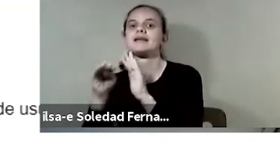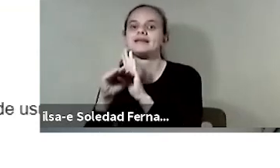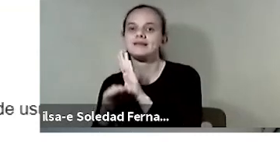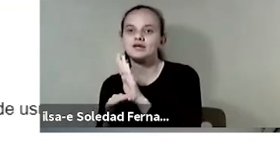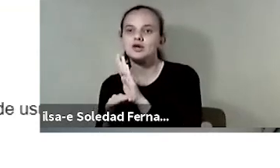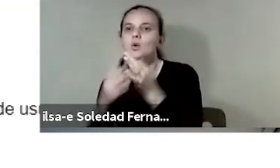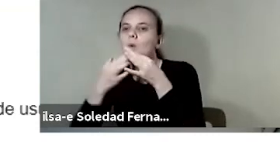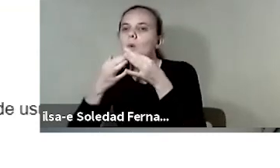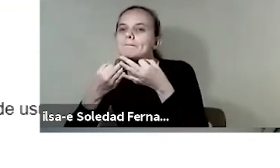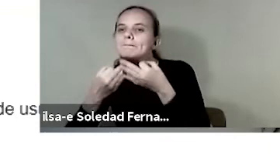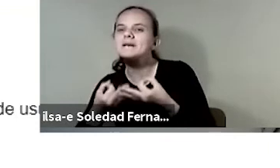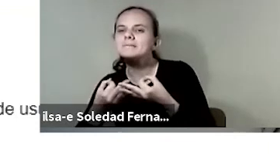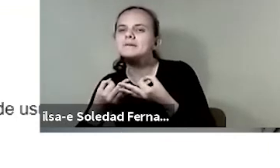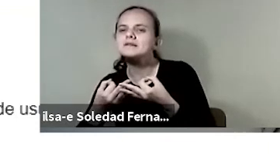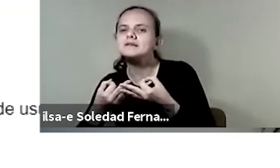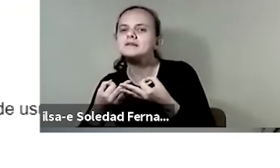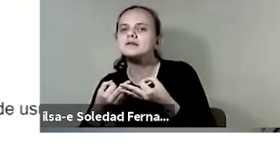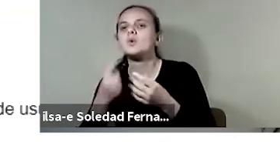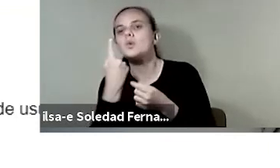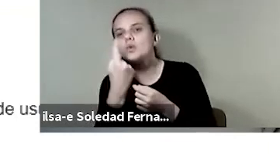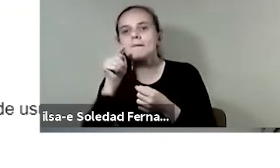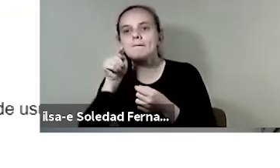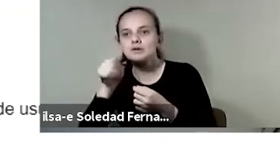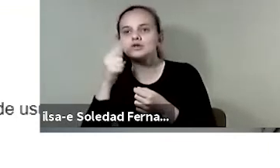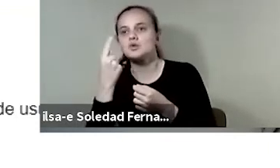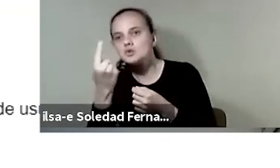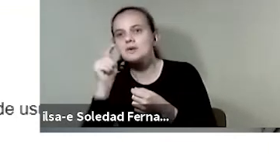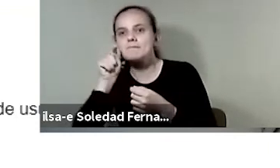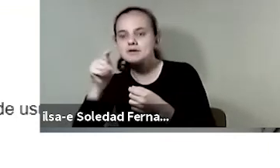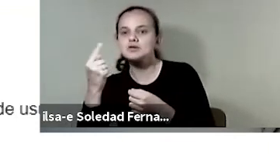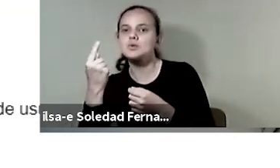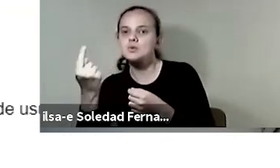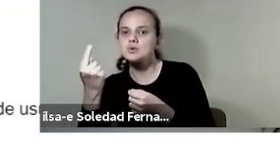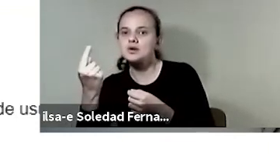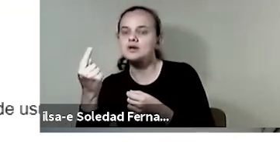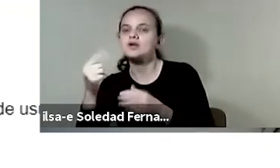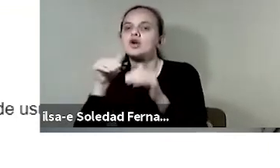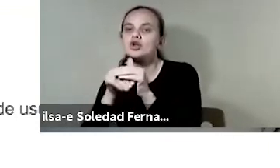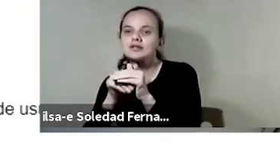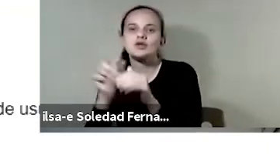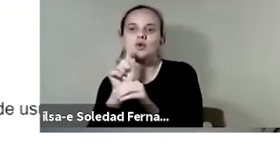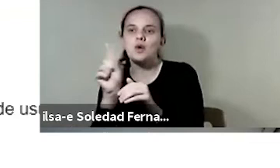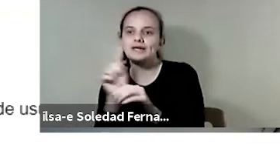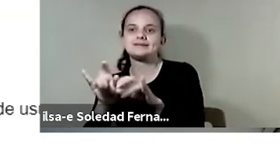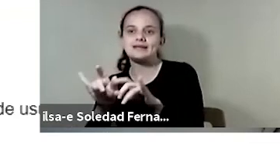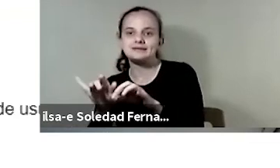referir. Y adentro de eso, lo que vamos a encontrar es el criterio de cumplimiento. El criterio de cumplimiento, por